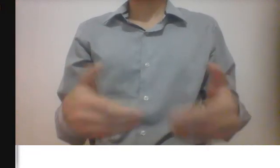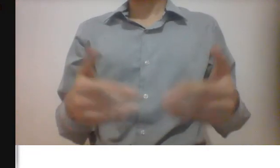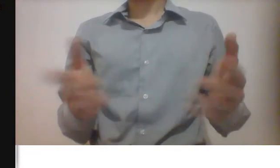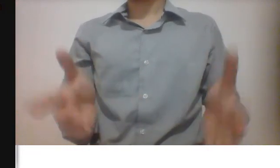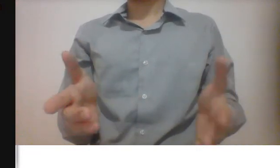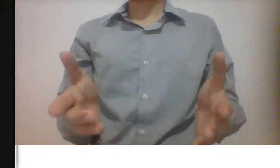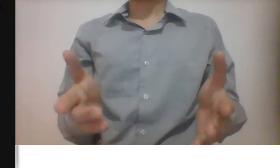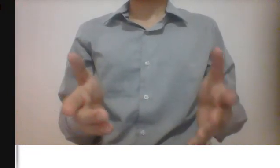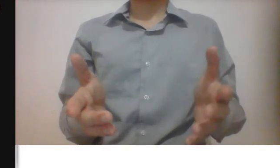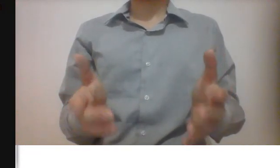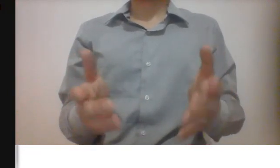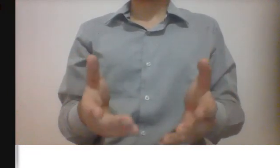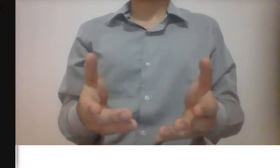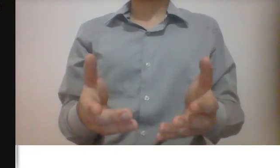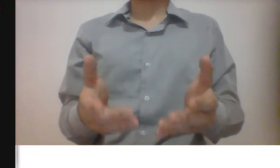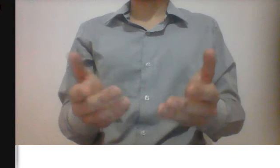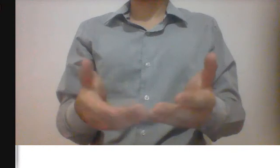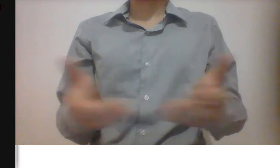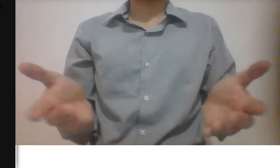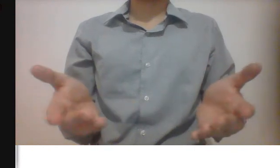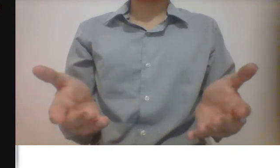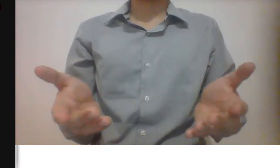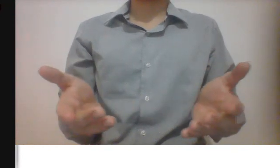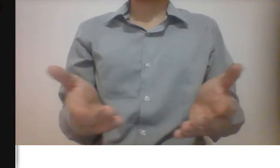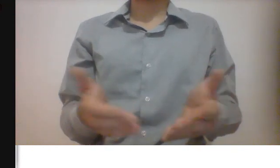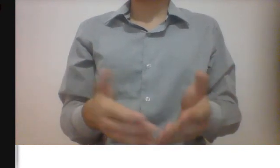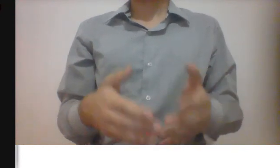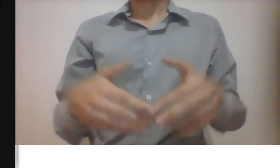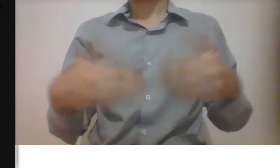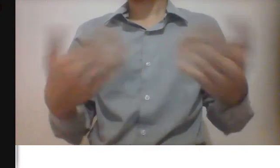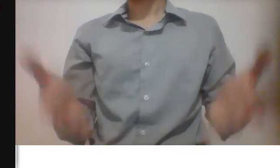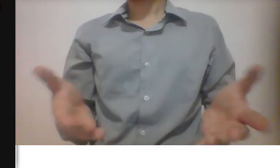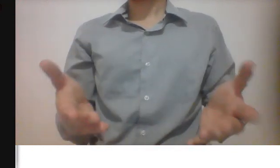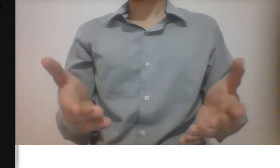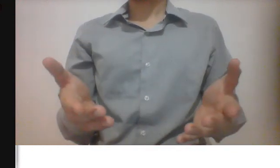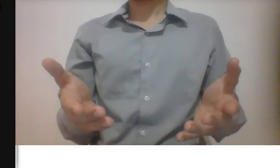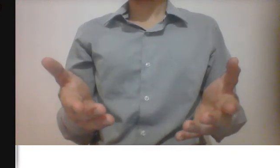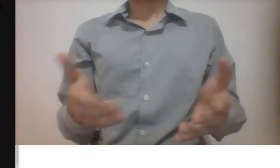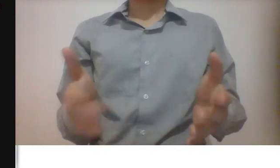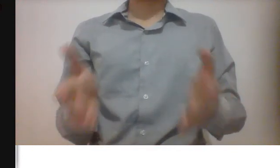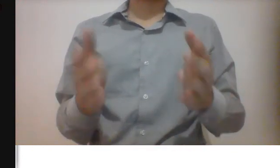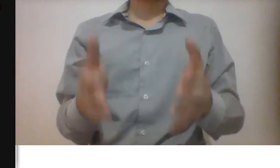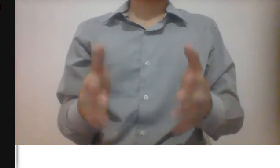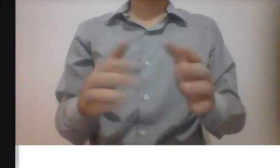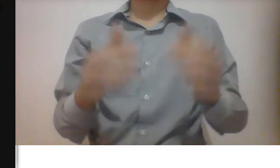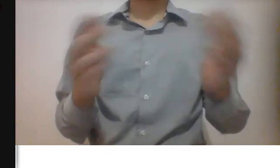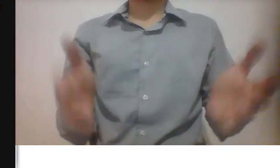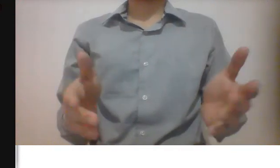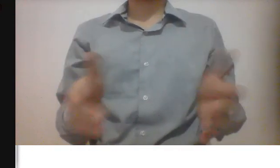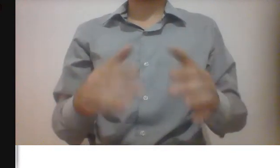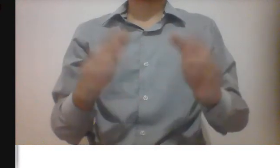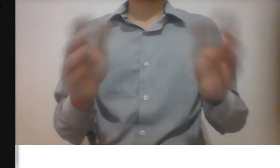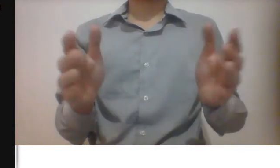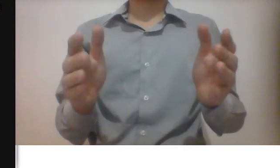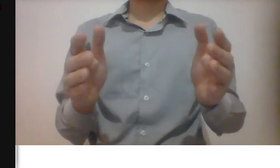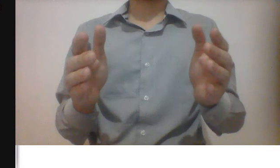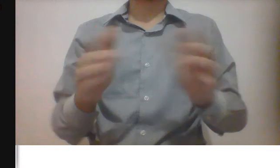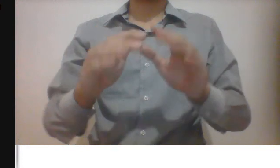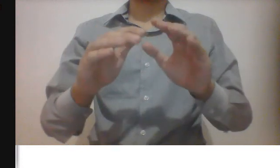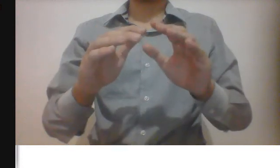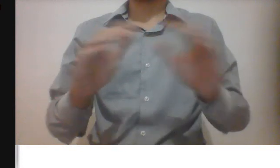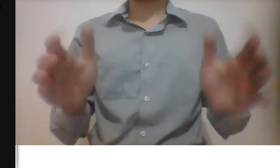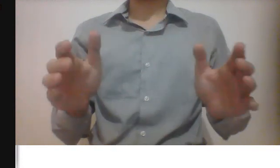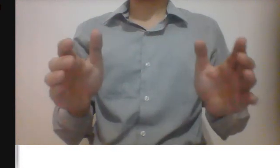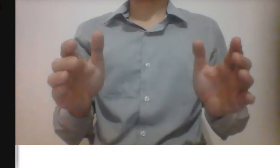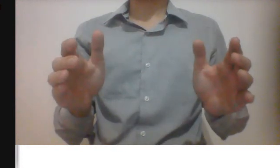México, que si ustedes se ponen a ver quiénes son los que están contribuyendo ahí, es Claudio X González y además de Gustavo de Hoyos, estos dos personajes